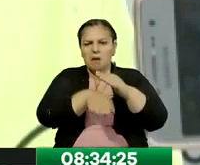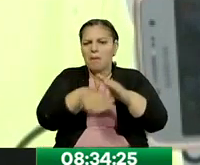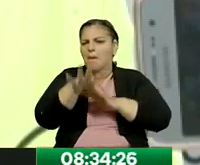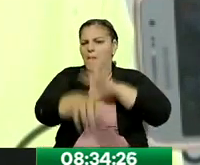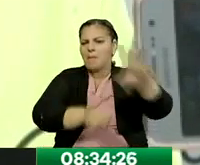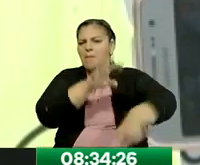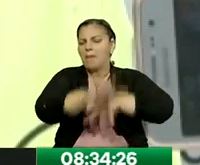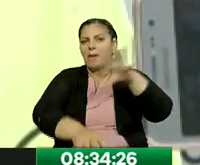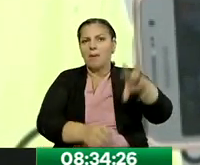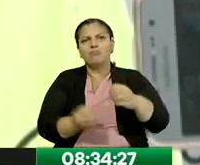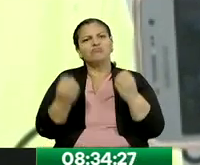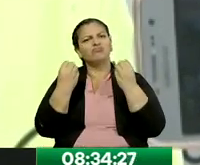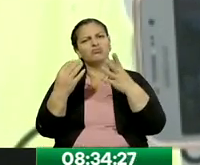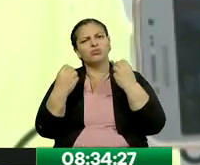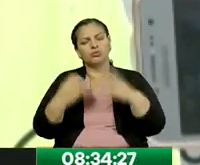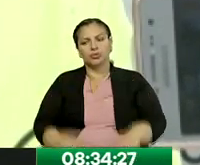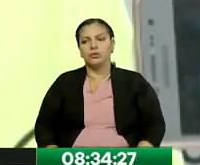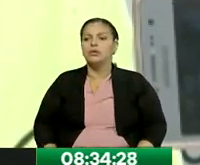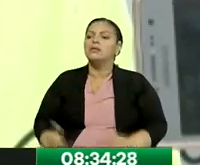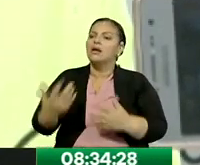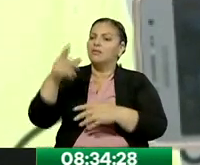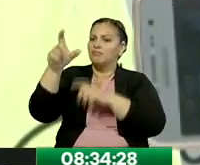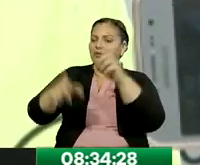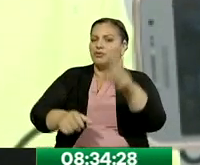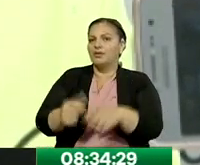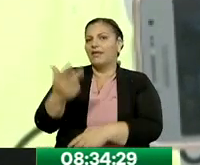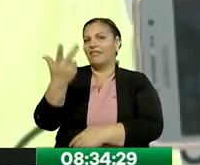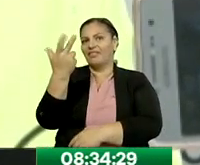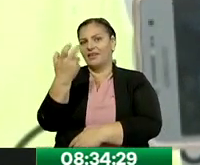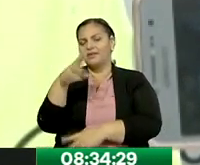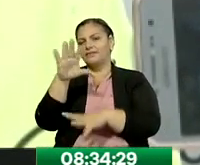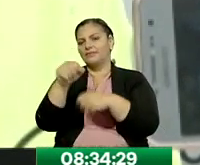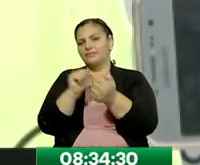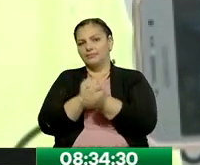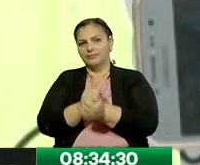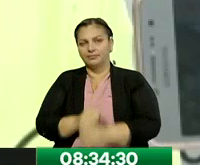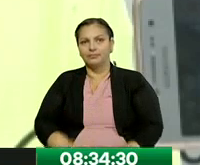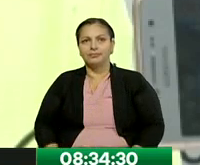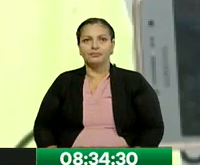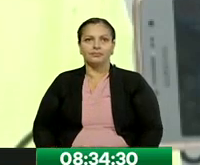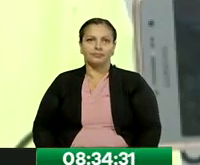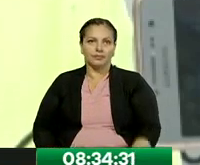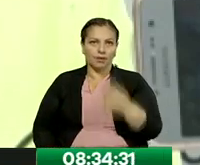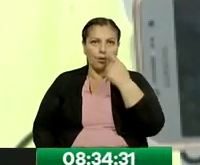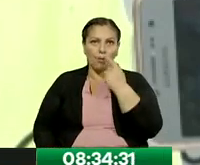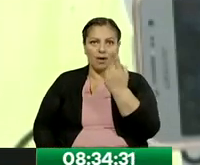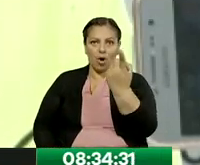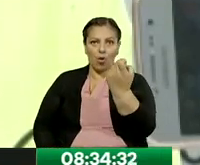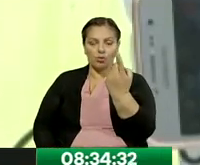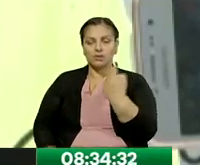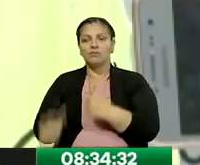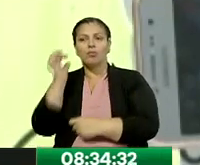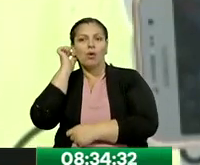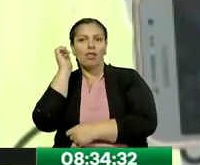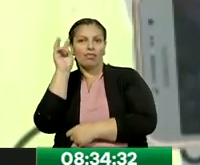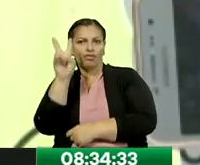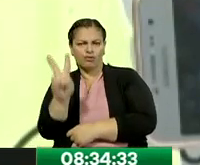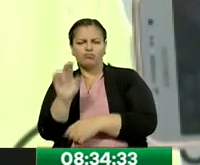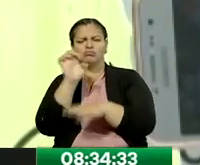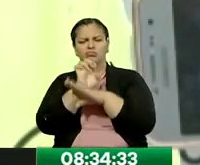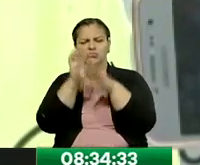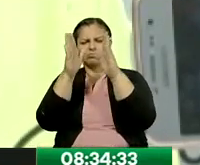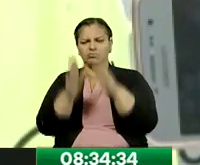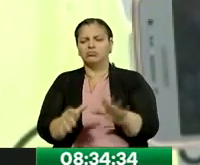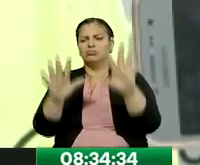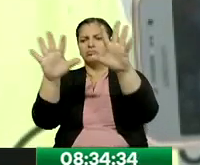a 13 personas, 11 hombres y 2 mujeres de nacionalidad ecuatoriana. Sus edades oscilan entre